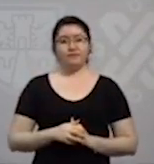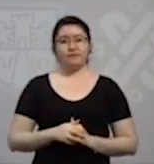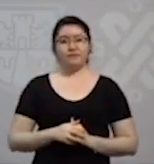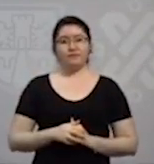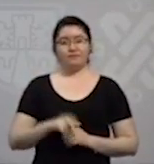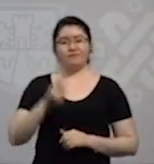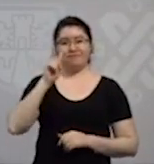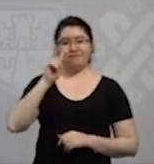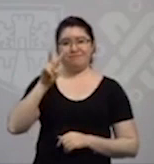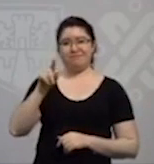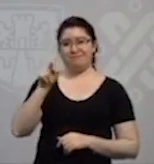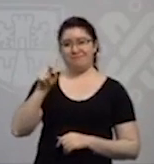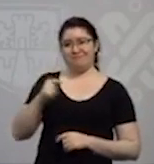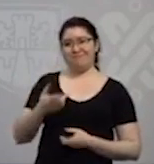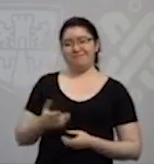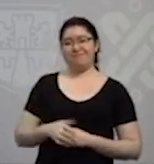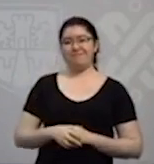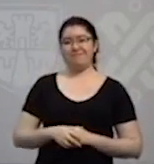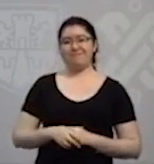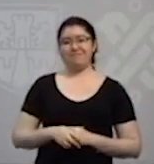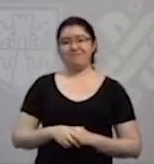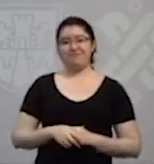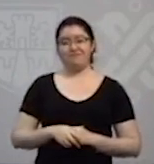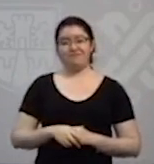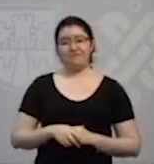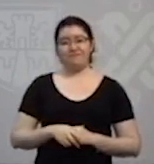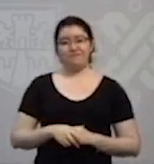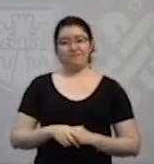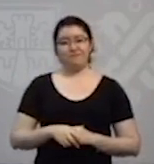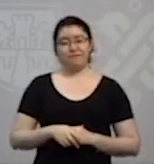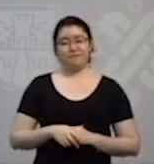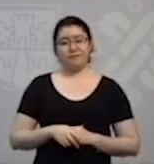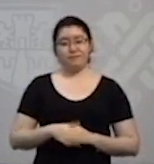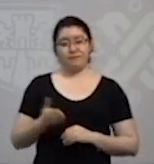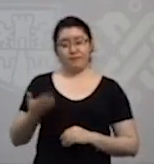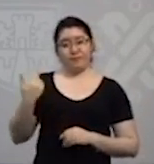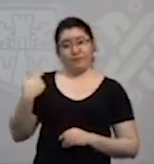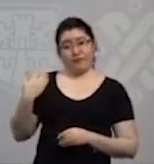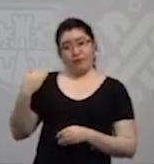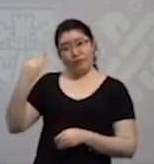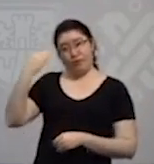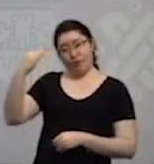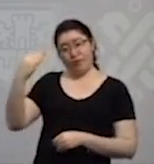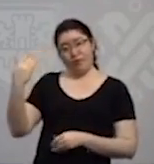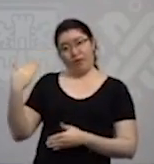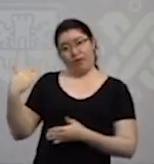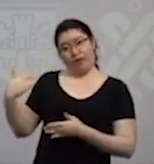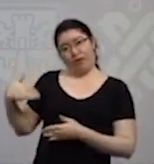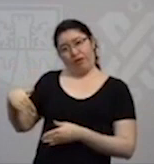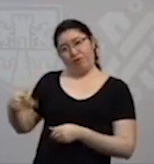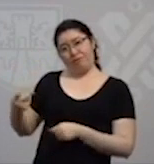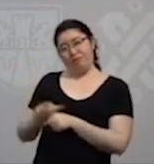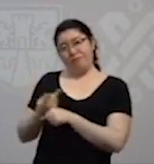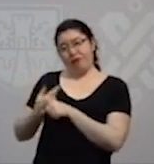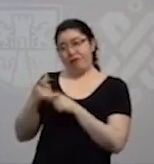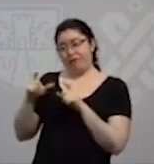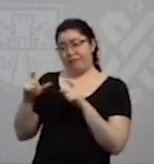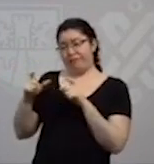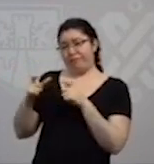Como ustedes pueden ver, no ha venido en el último periodo con una reducción como